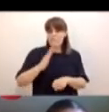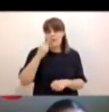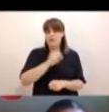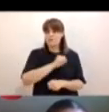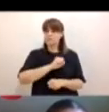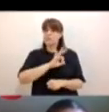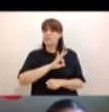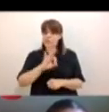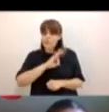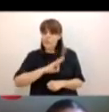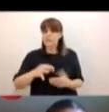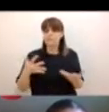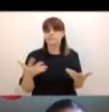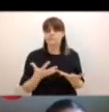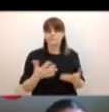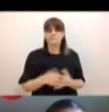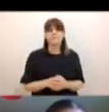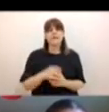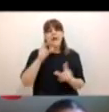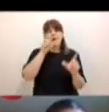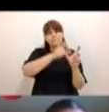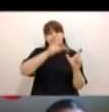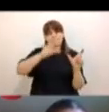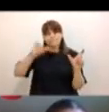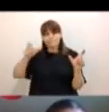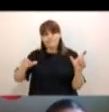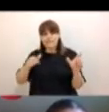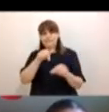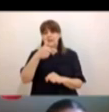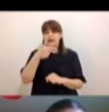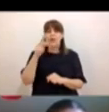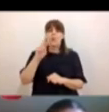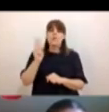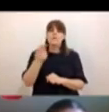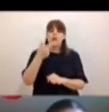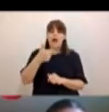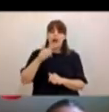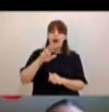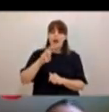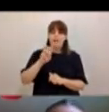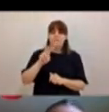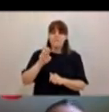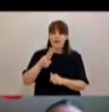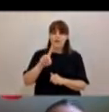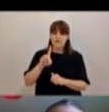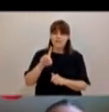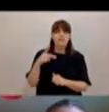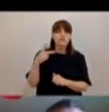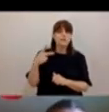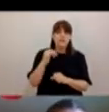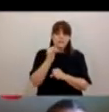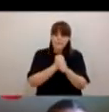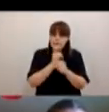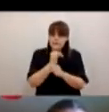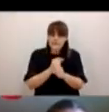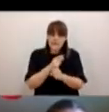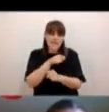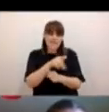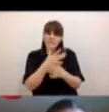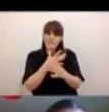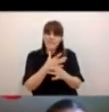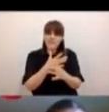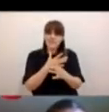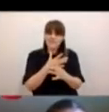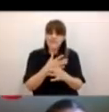esta es una gráfica del Centro de Desarrollo Infantil de Harvard que simplemente la pongo para mostrar lo que dice es qué tan sensible